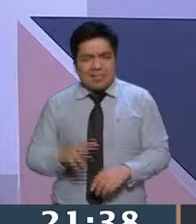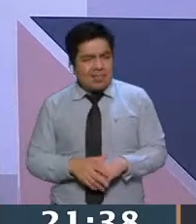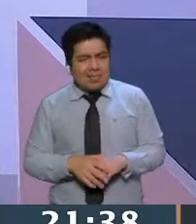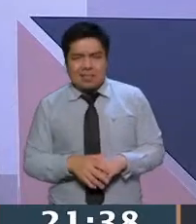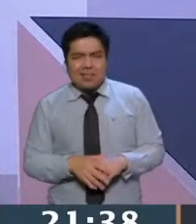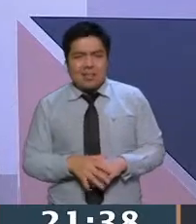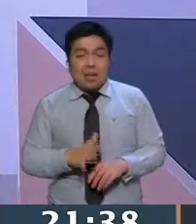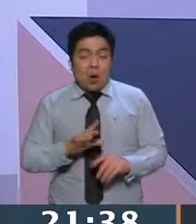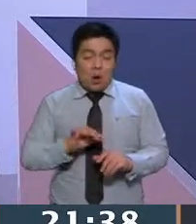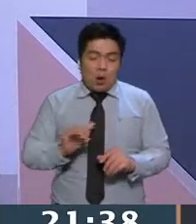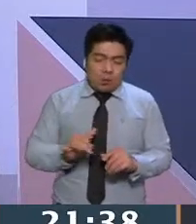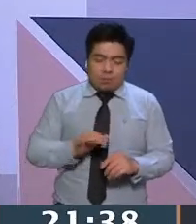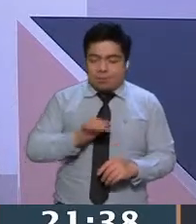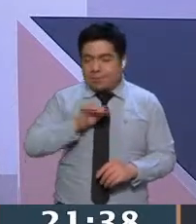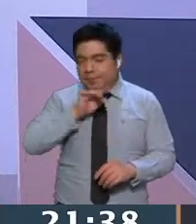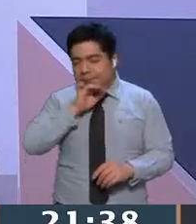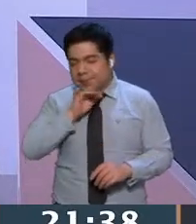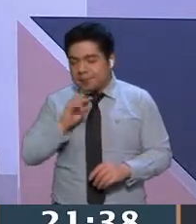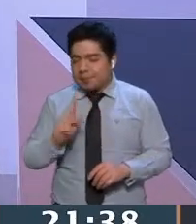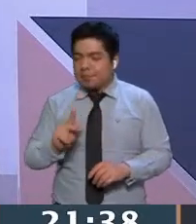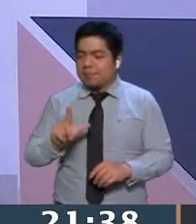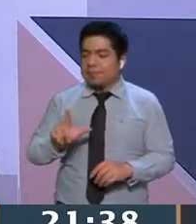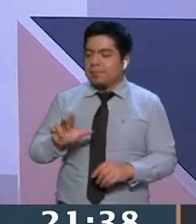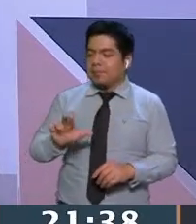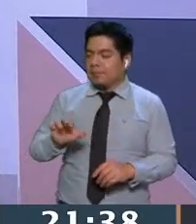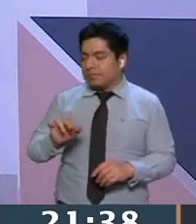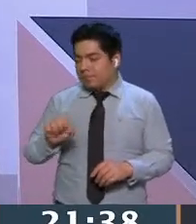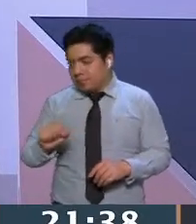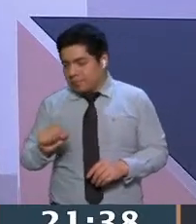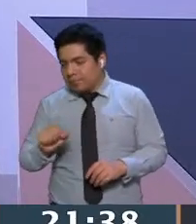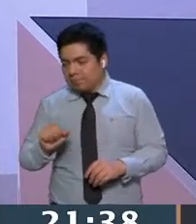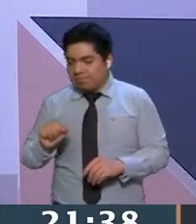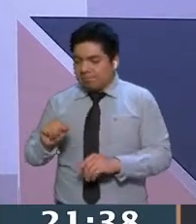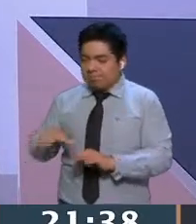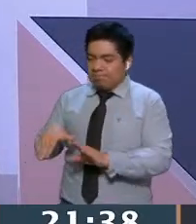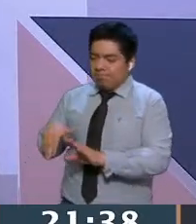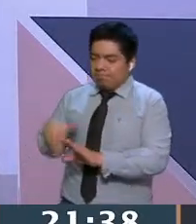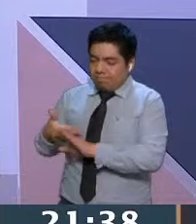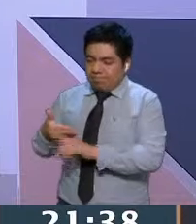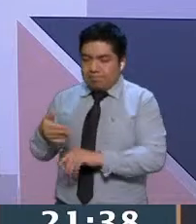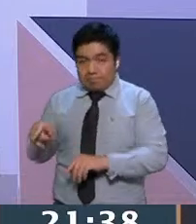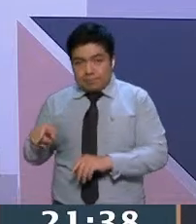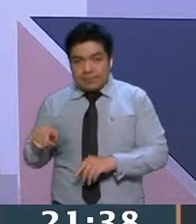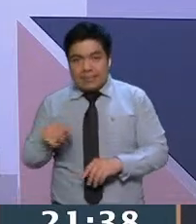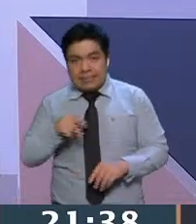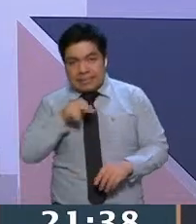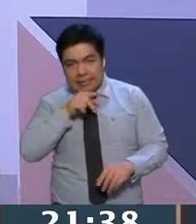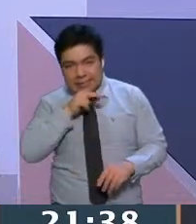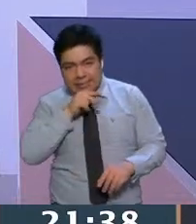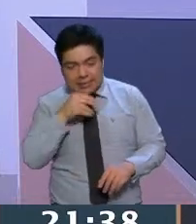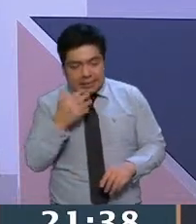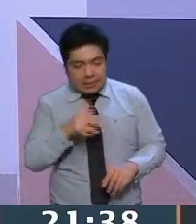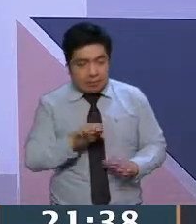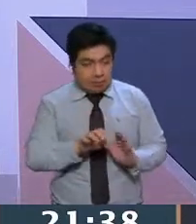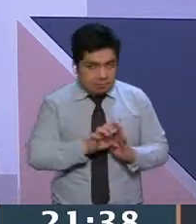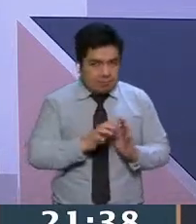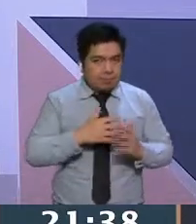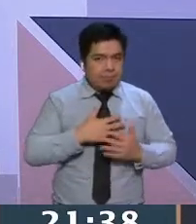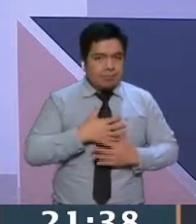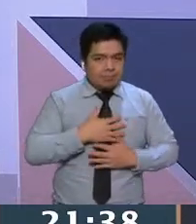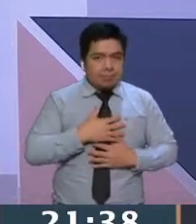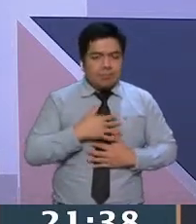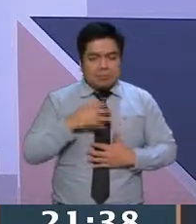me preocupa también con esto de los pluris, de una vez para darles bonito y sabroso. Fíjate que a mí lo que me preocupa es que cuando tú tienes el